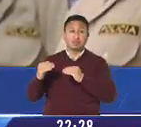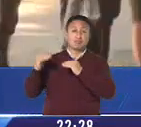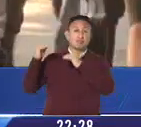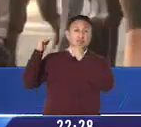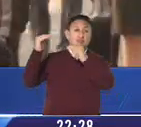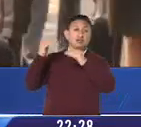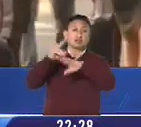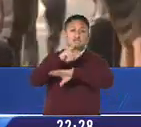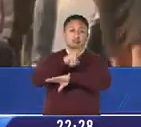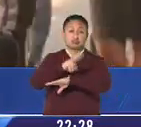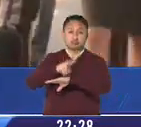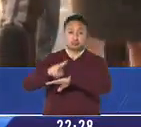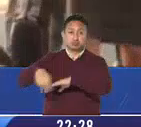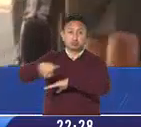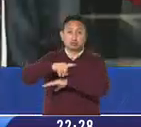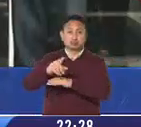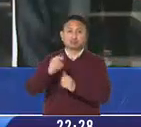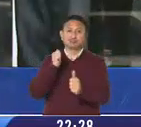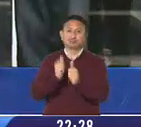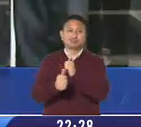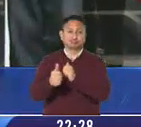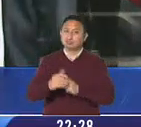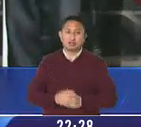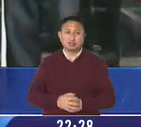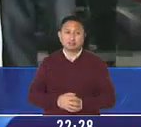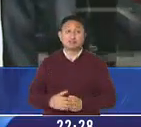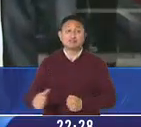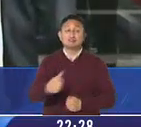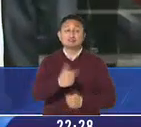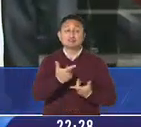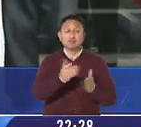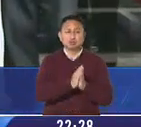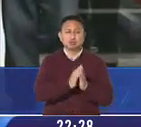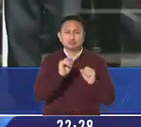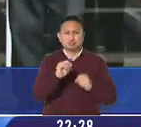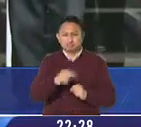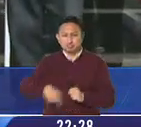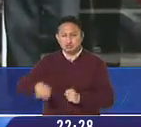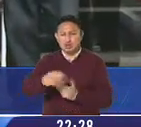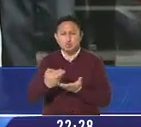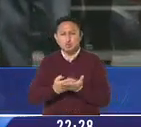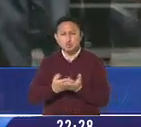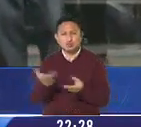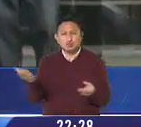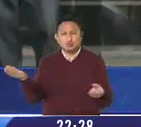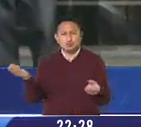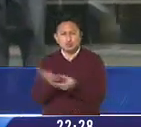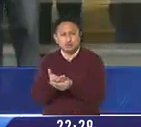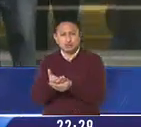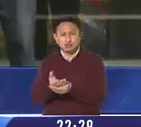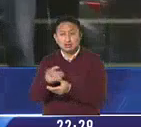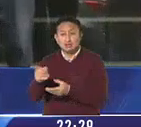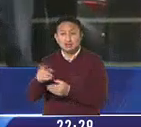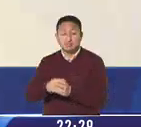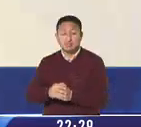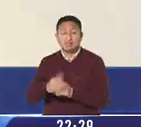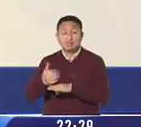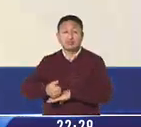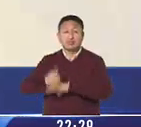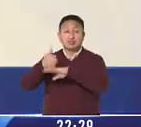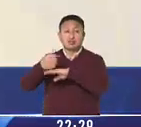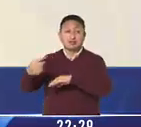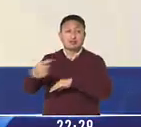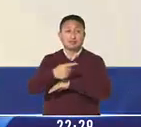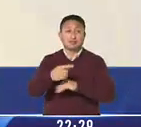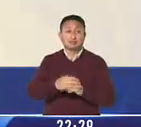inspectores. Aparentemente no pasaron. Arauz solicitó actas de una supuesta reunión mantenida entre Varela y el